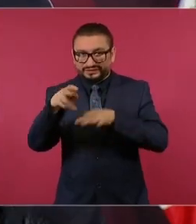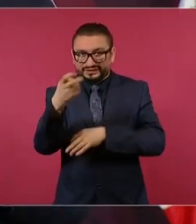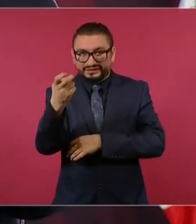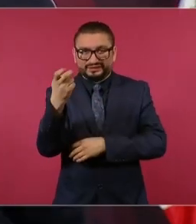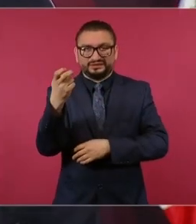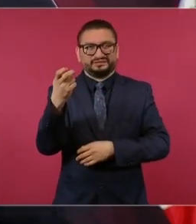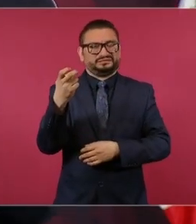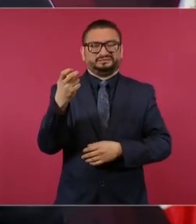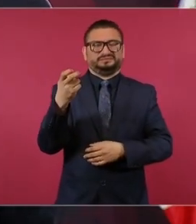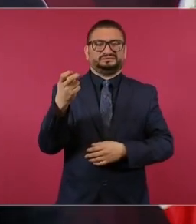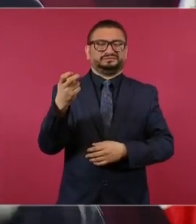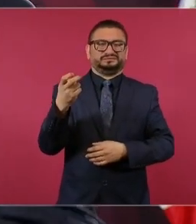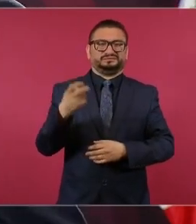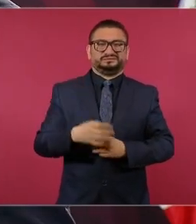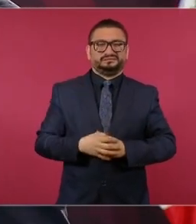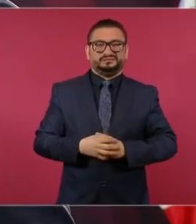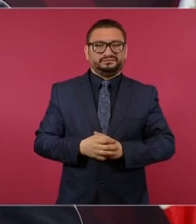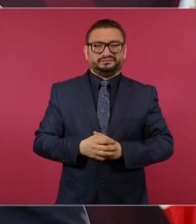es